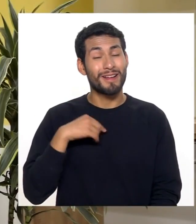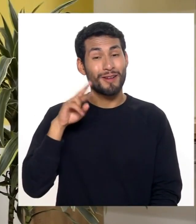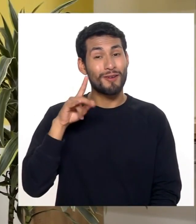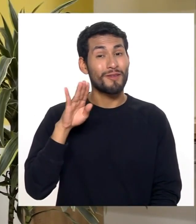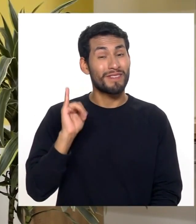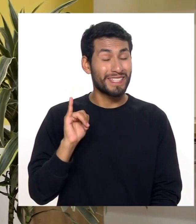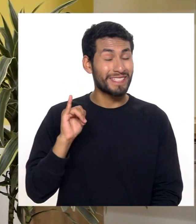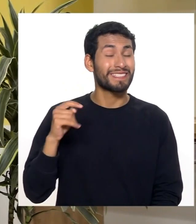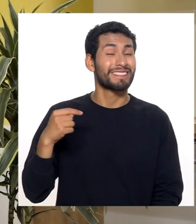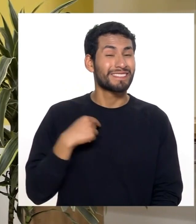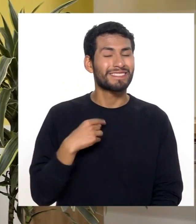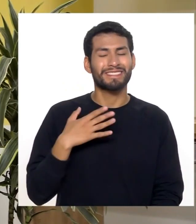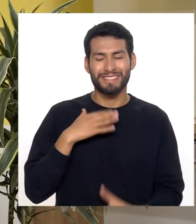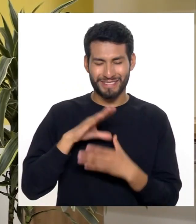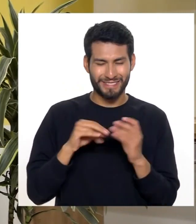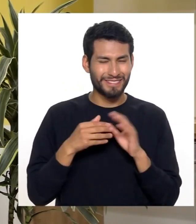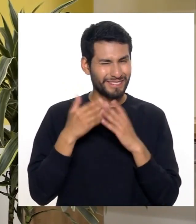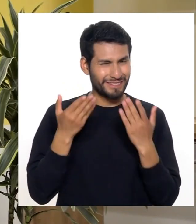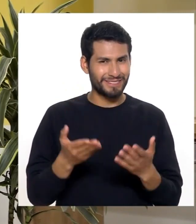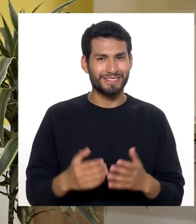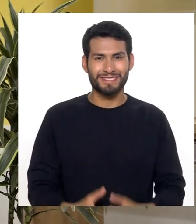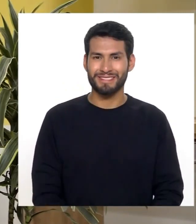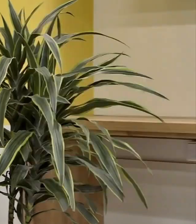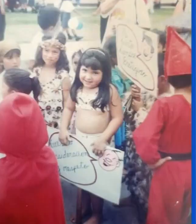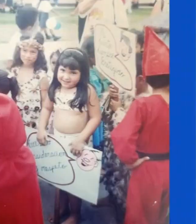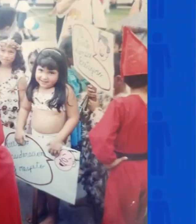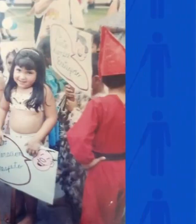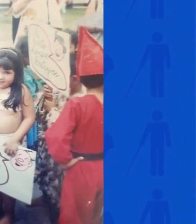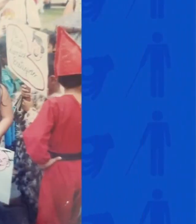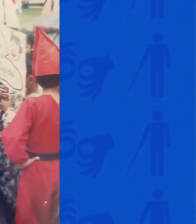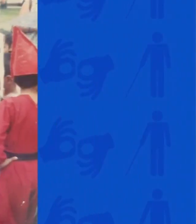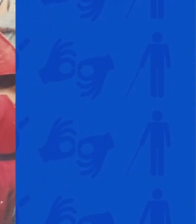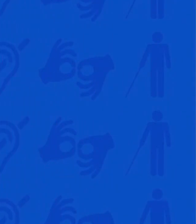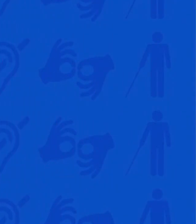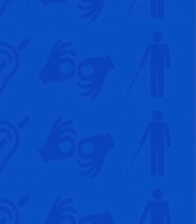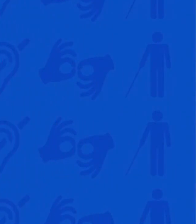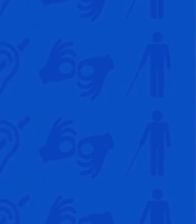Hola, soy Rubí Kulki Guzmán y esta es mi historia.